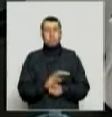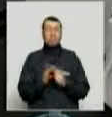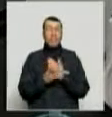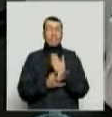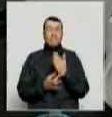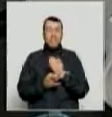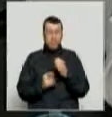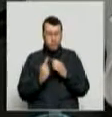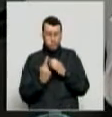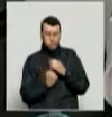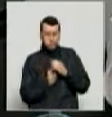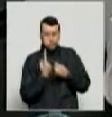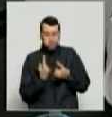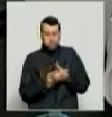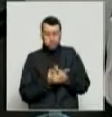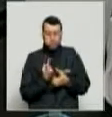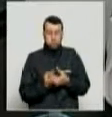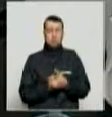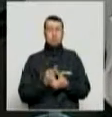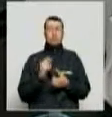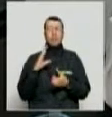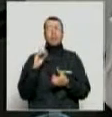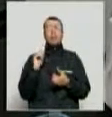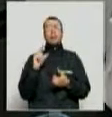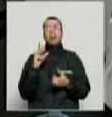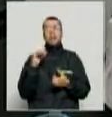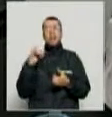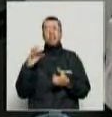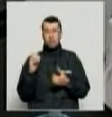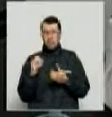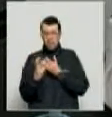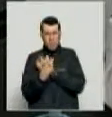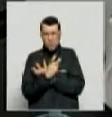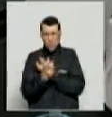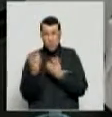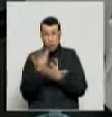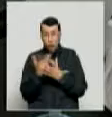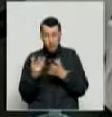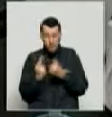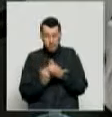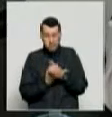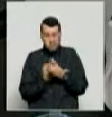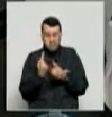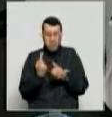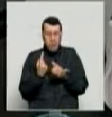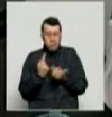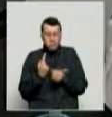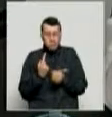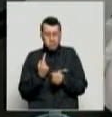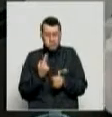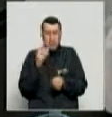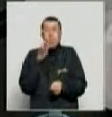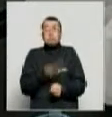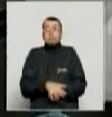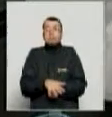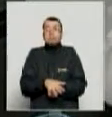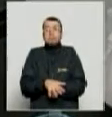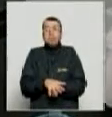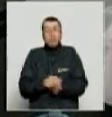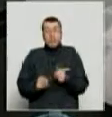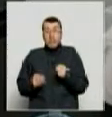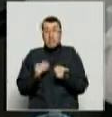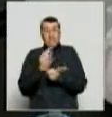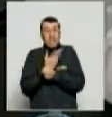grasa, de calcio, de toxinas, de mala alimentación. Entonces la sangre no